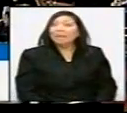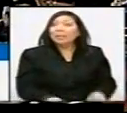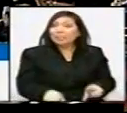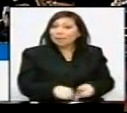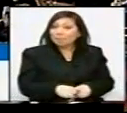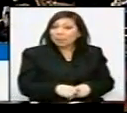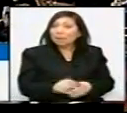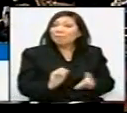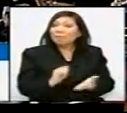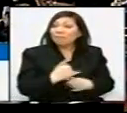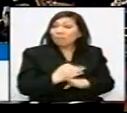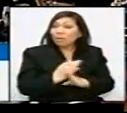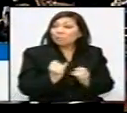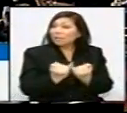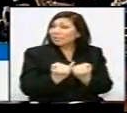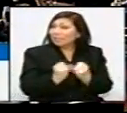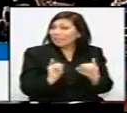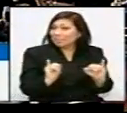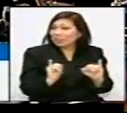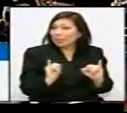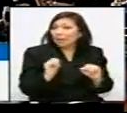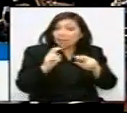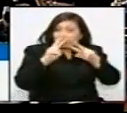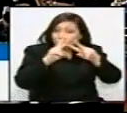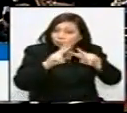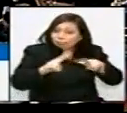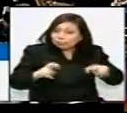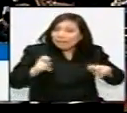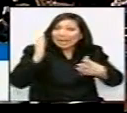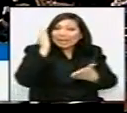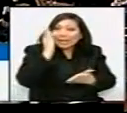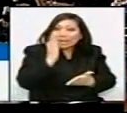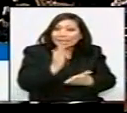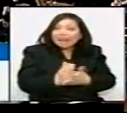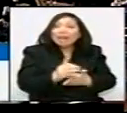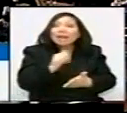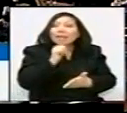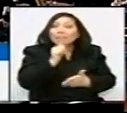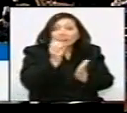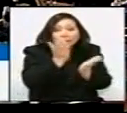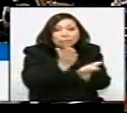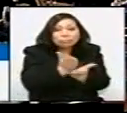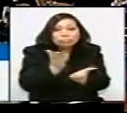con mayor independencia y autonomía para investigar y sancionar las faltas